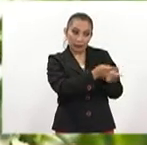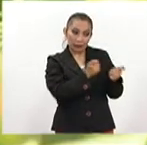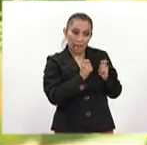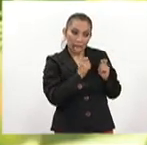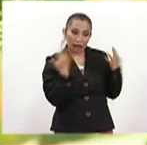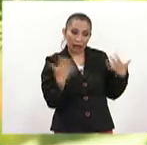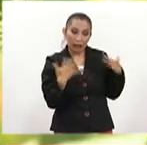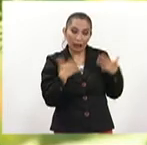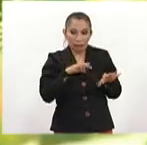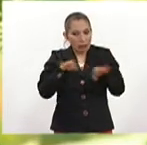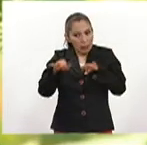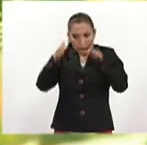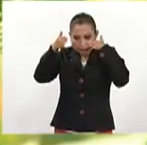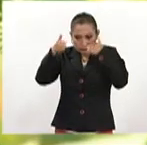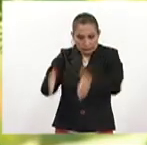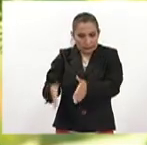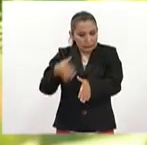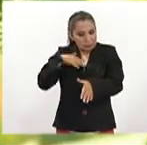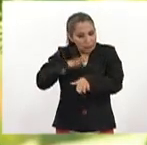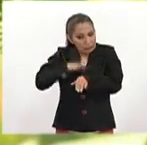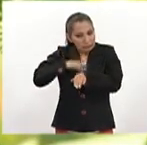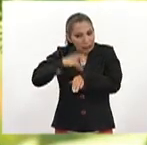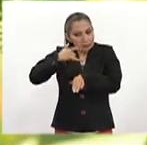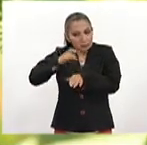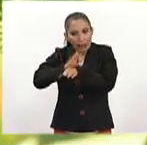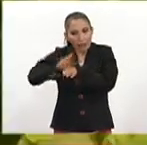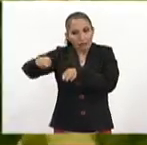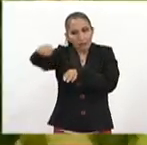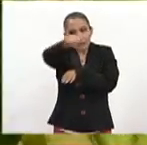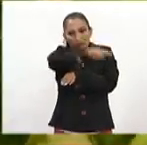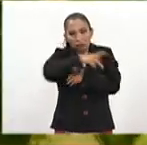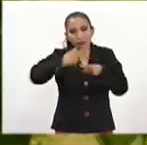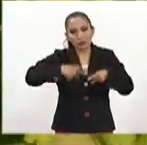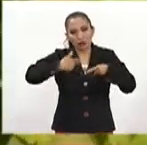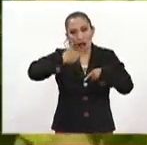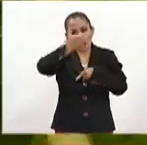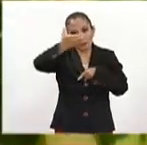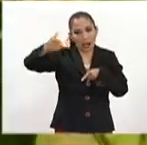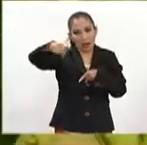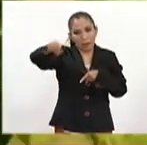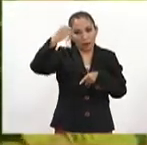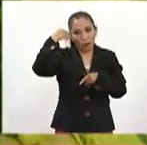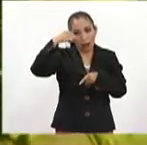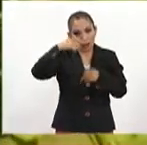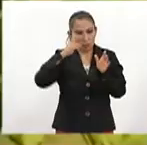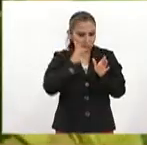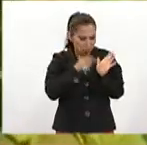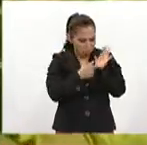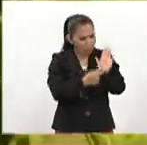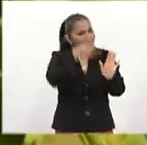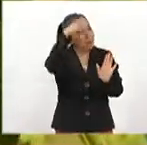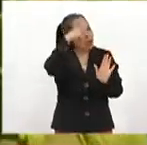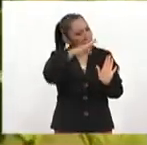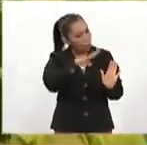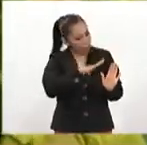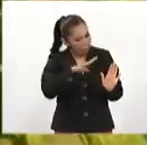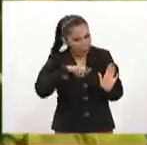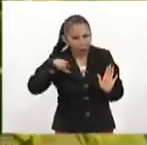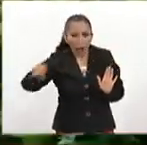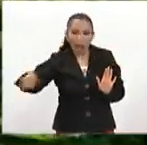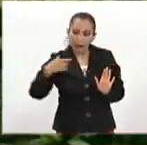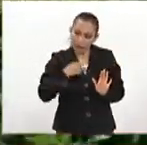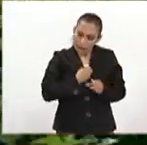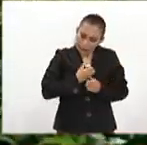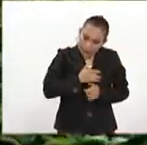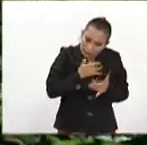estar trabajando por el beneficio de nuestros hermanos agricultores y sobre todo en demostrar que en México, con